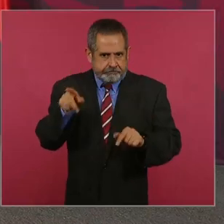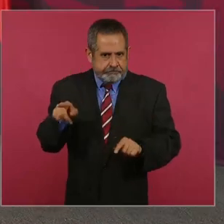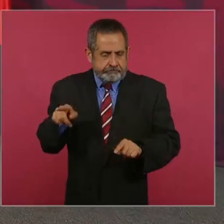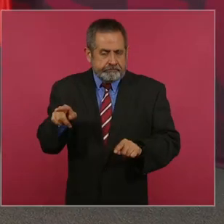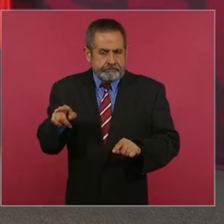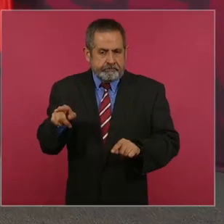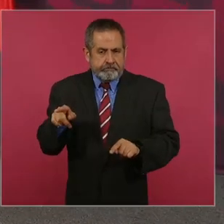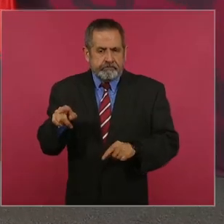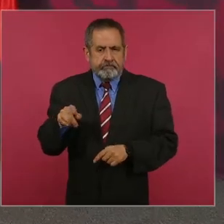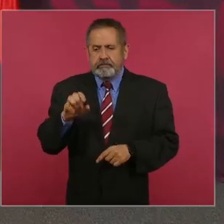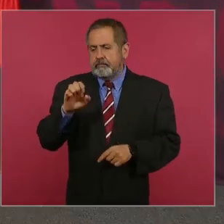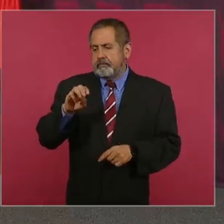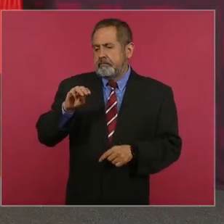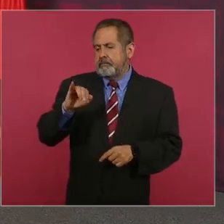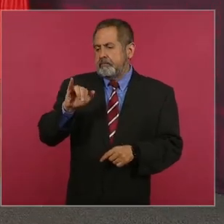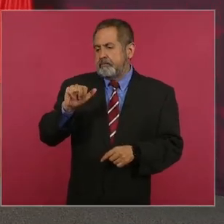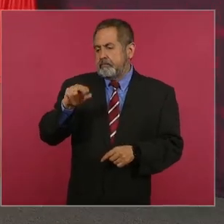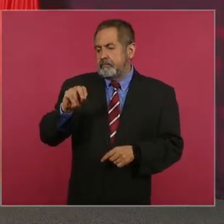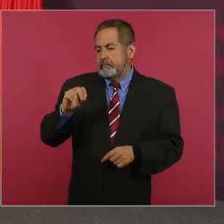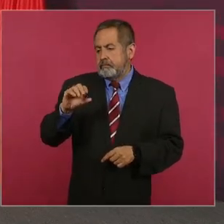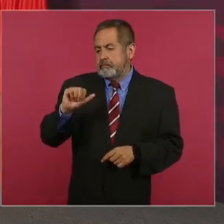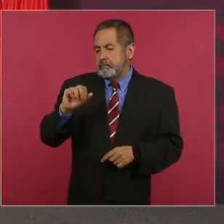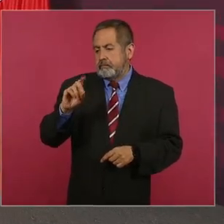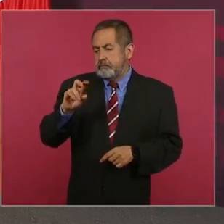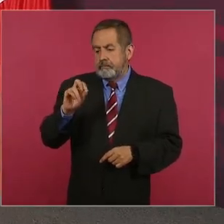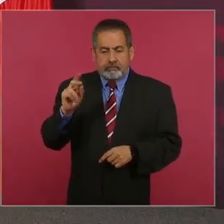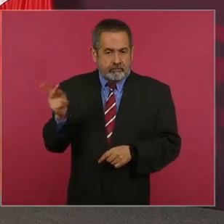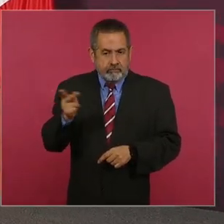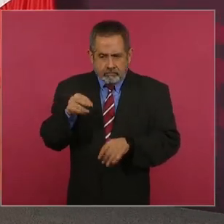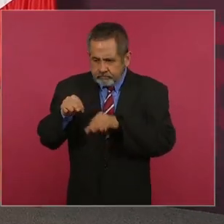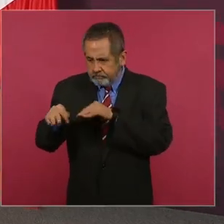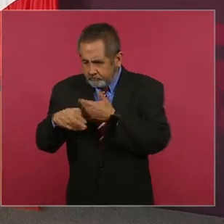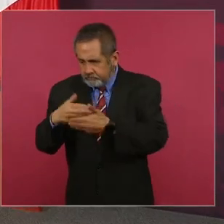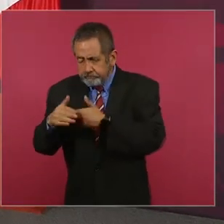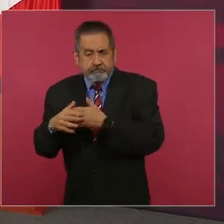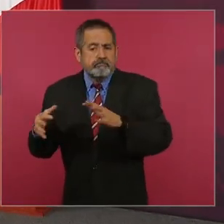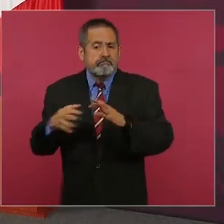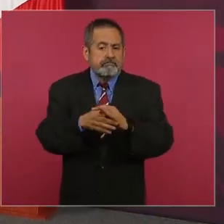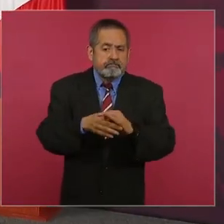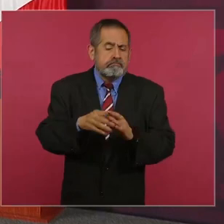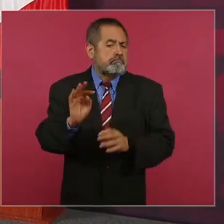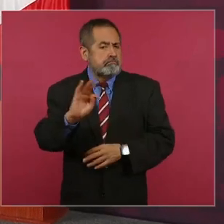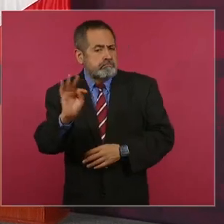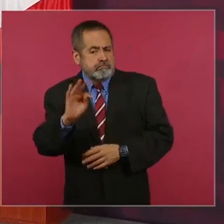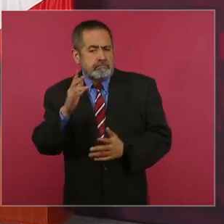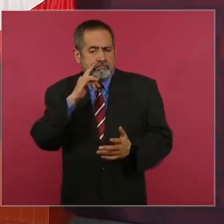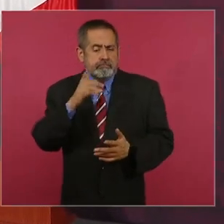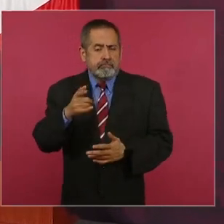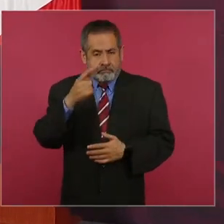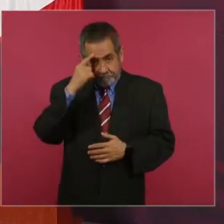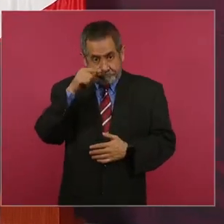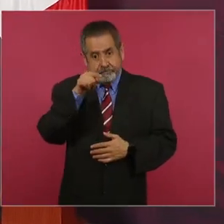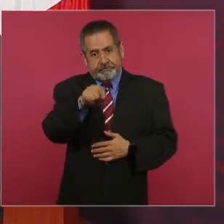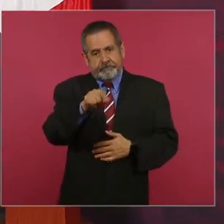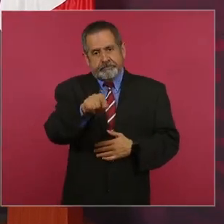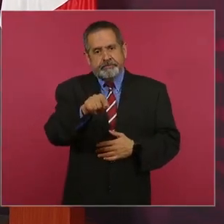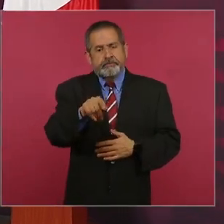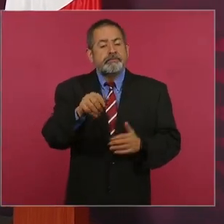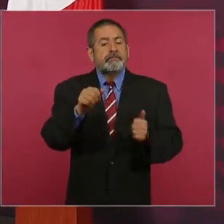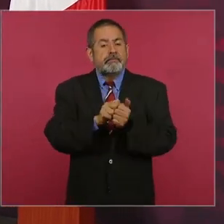Emiliano Calderón y quienes están trabajando en esto para conseguir